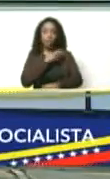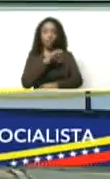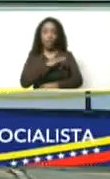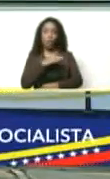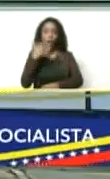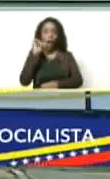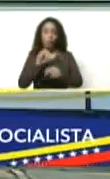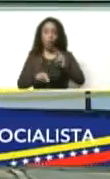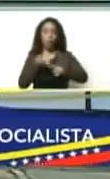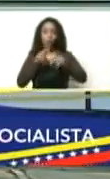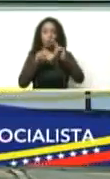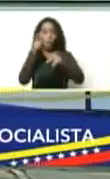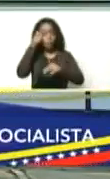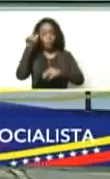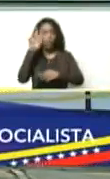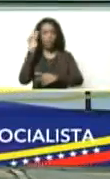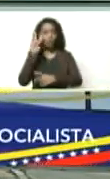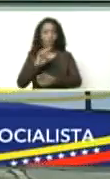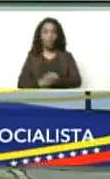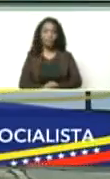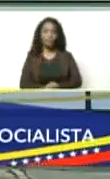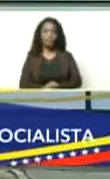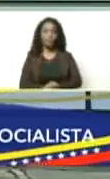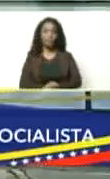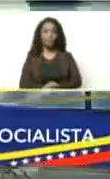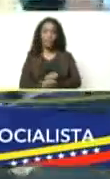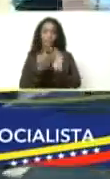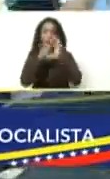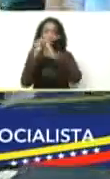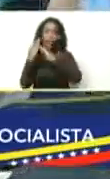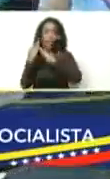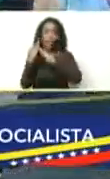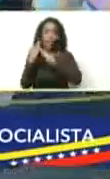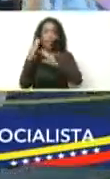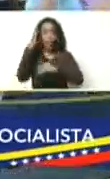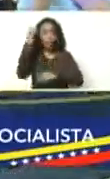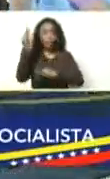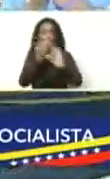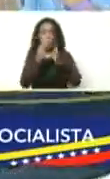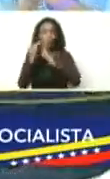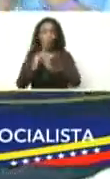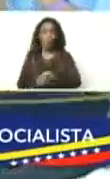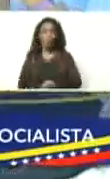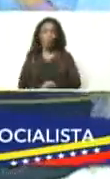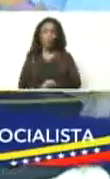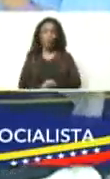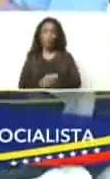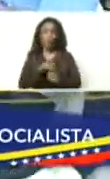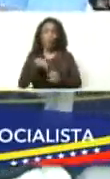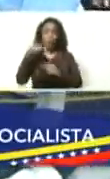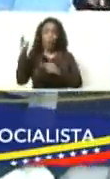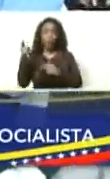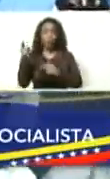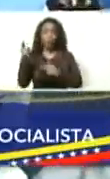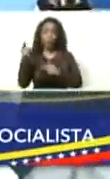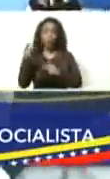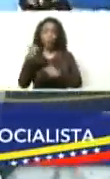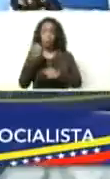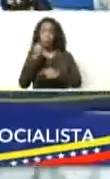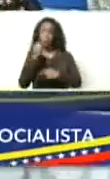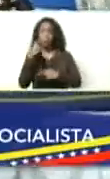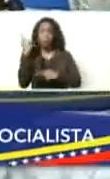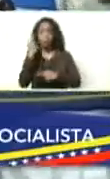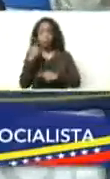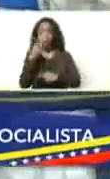está construyendo el pueblo de Venezuela, las comunas y los consejos comunales. Lo demás es pura